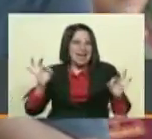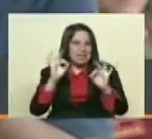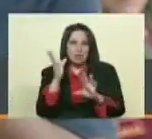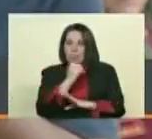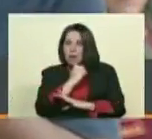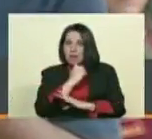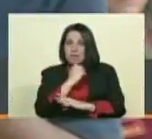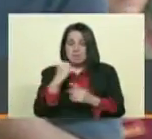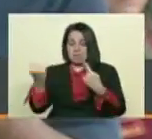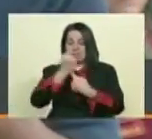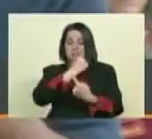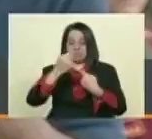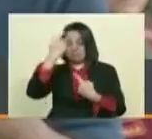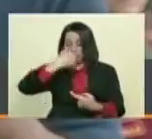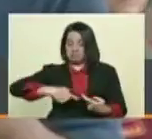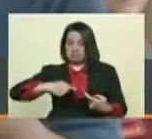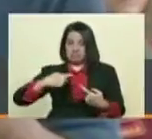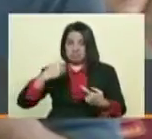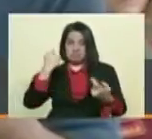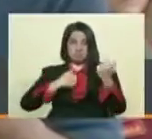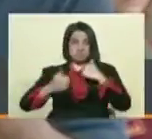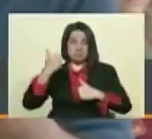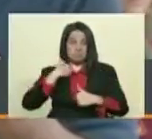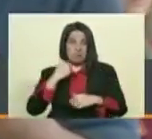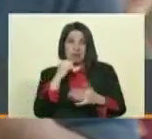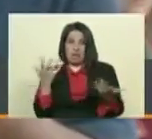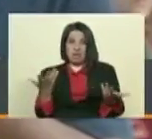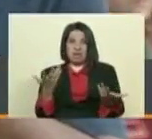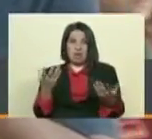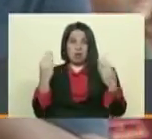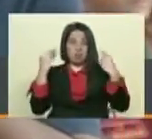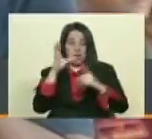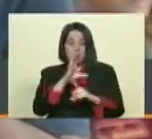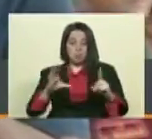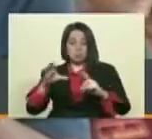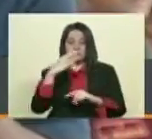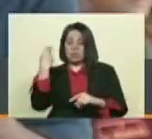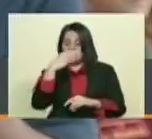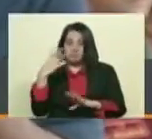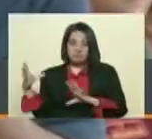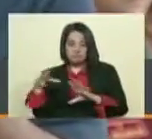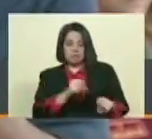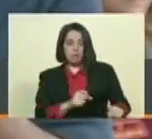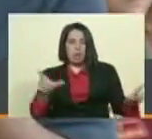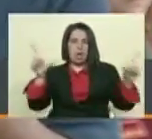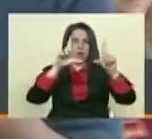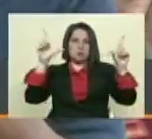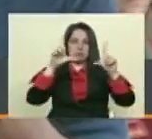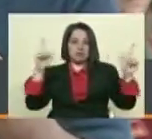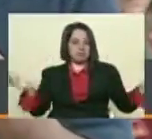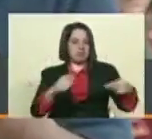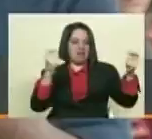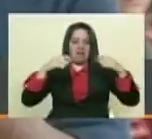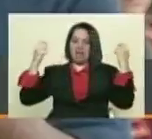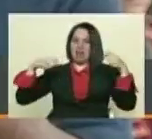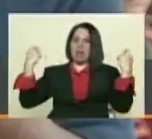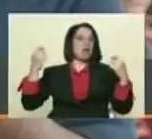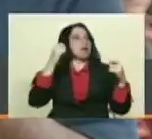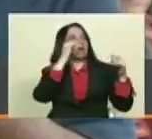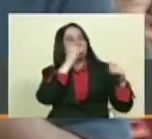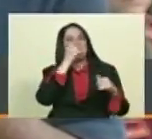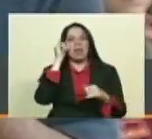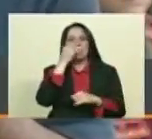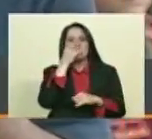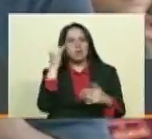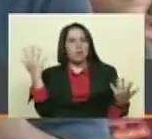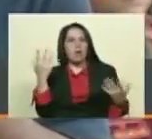mismo. Muchas veces son alentados por todos estos subproductos culturales del capitalismo, como la televisión, las películas violentas, los